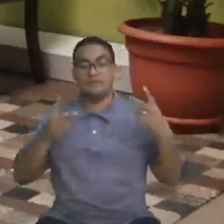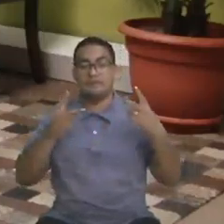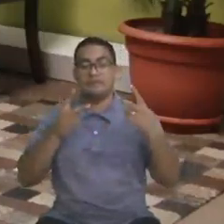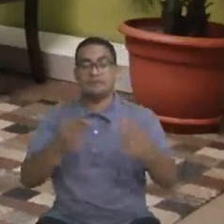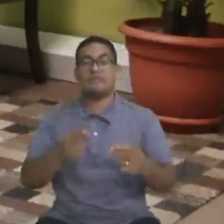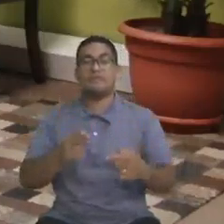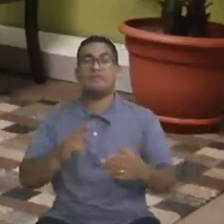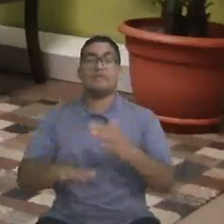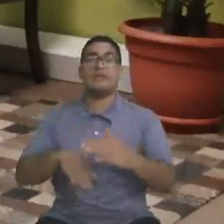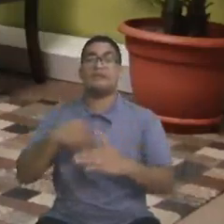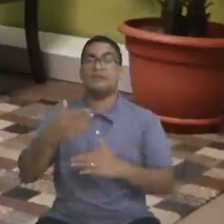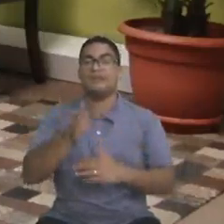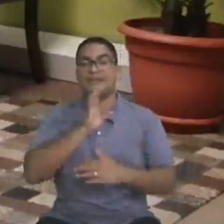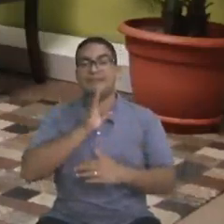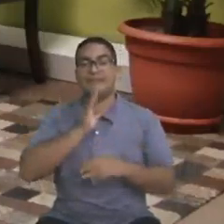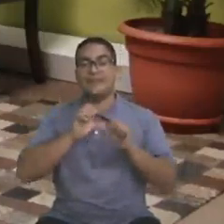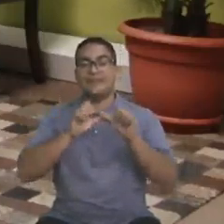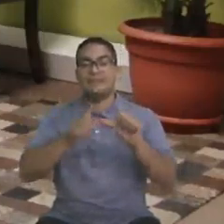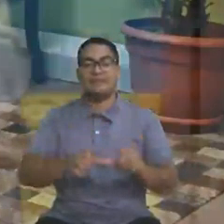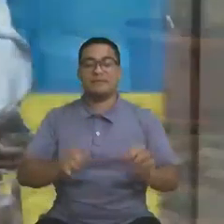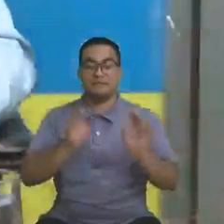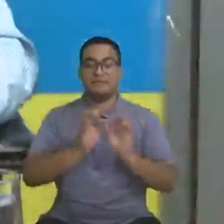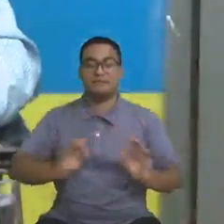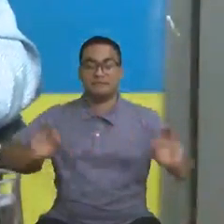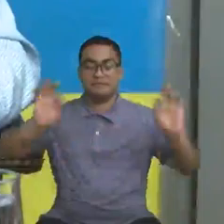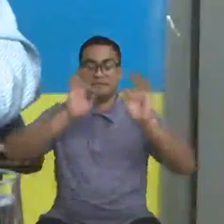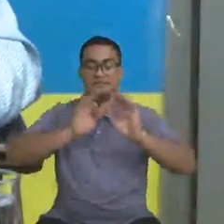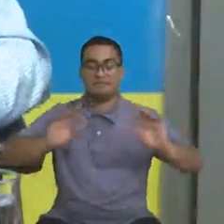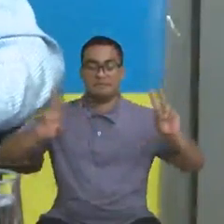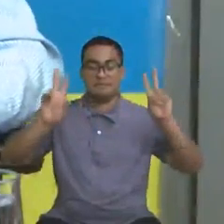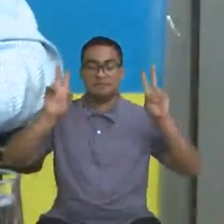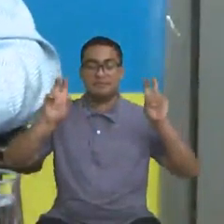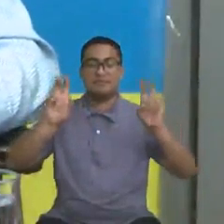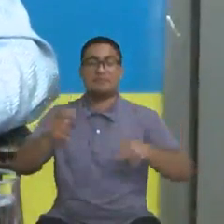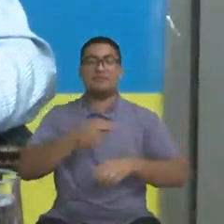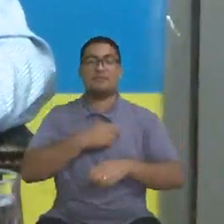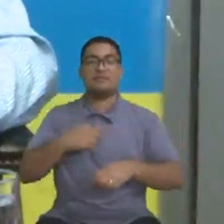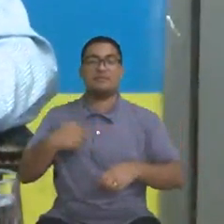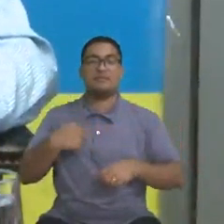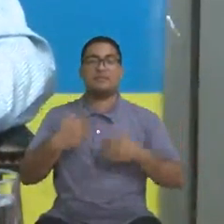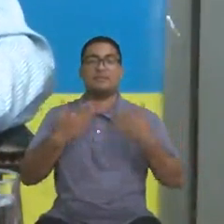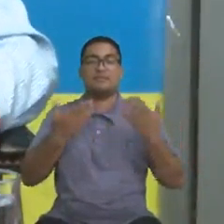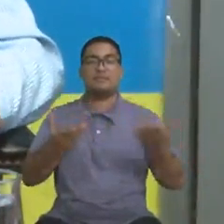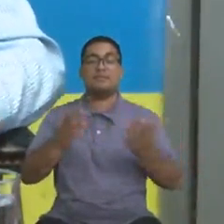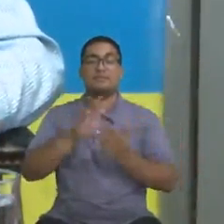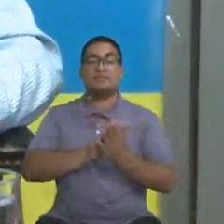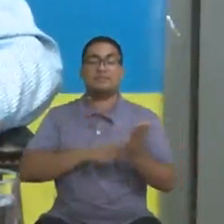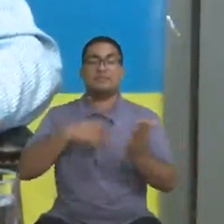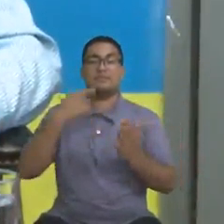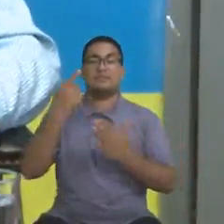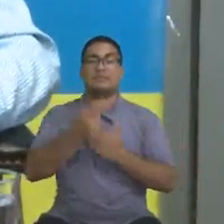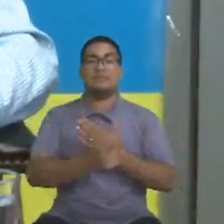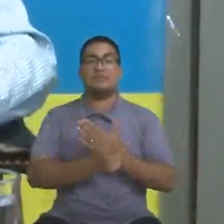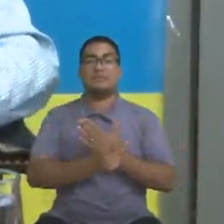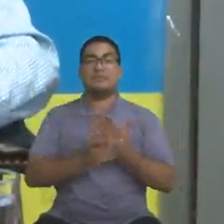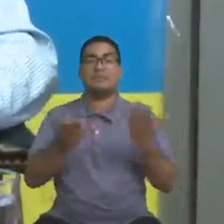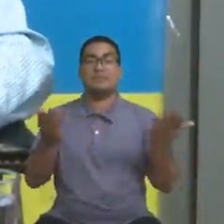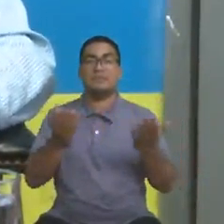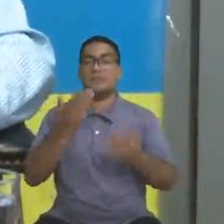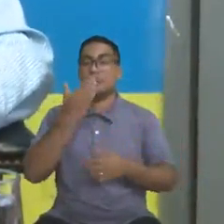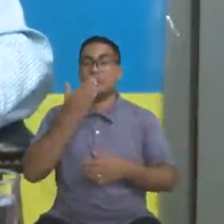padre de familia si va bien en el crecimiento, si va creciendo, si va aumentando de peso. Y siempre la importancia de la alimentación,